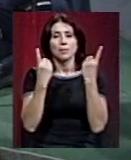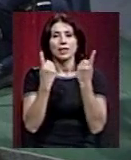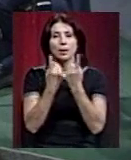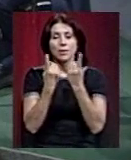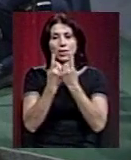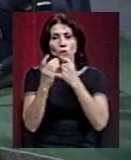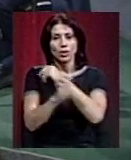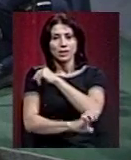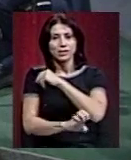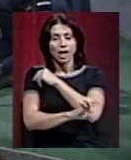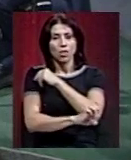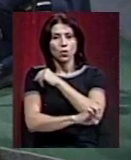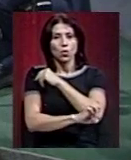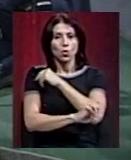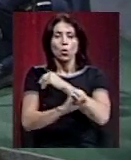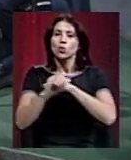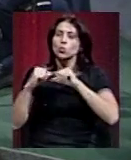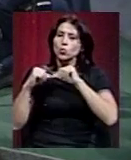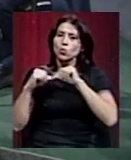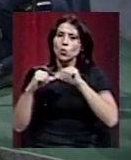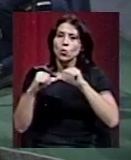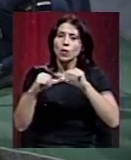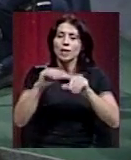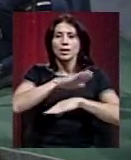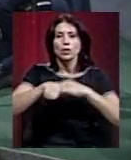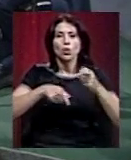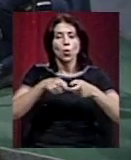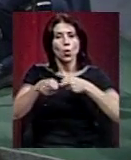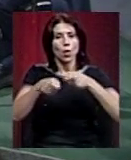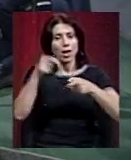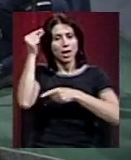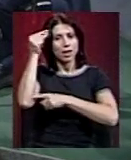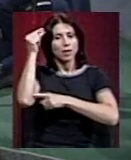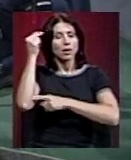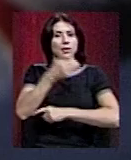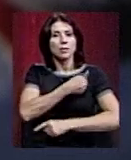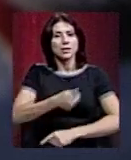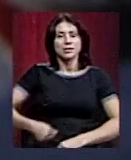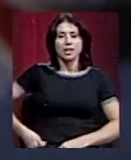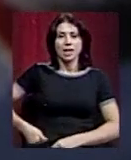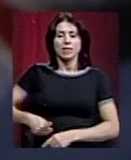Estado, durante toda la administración del